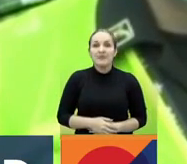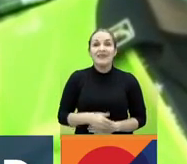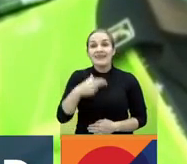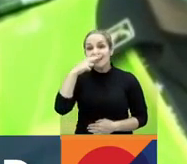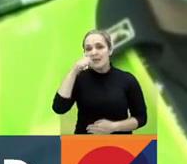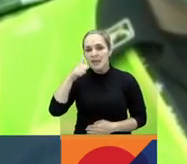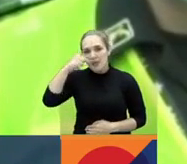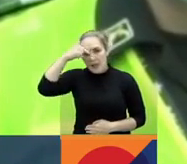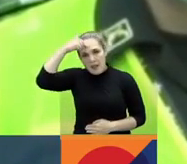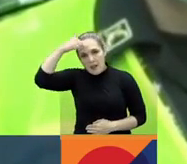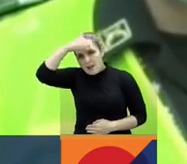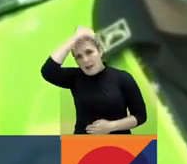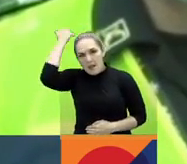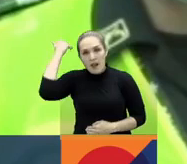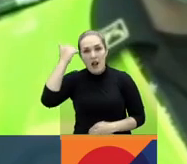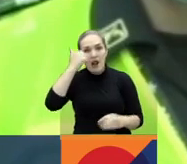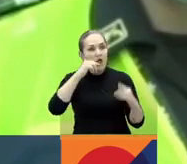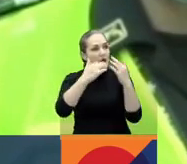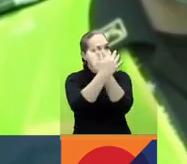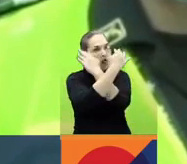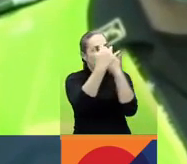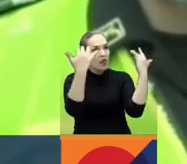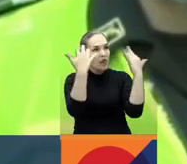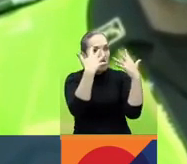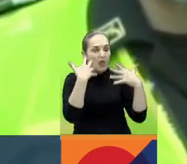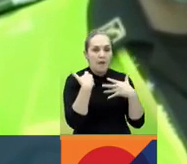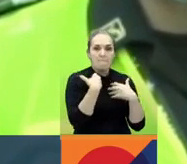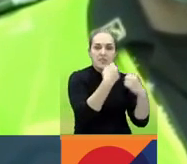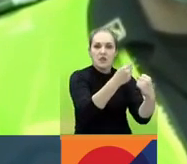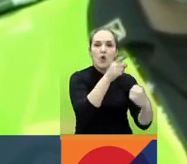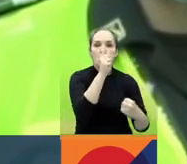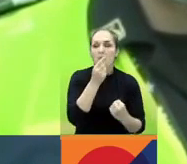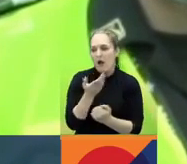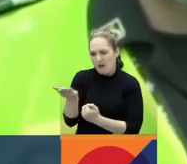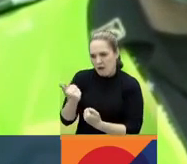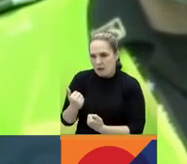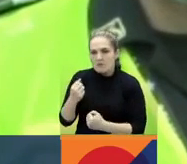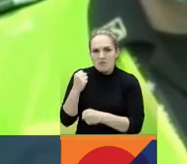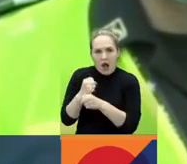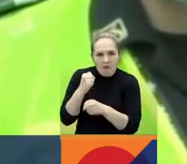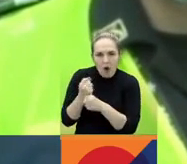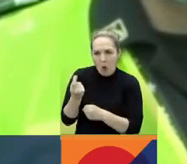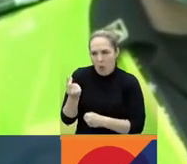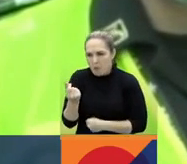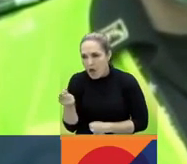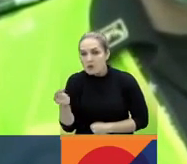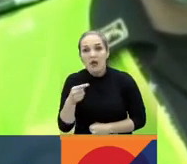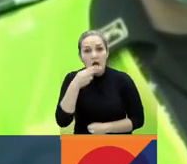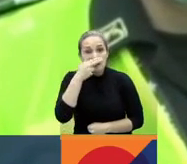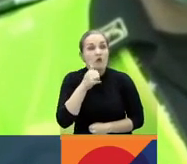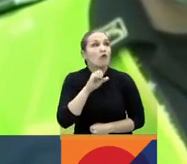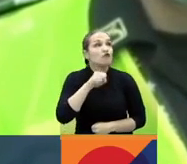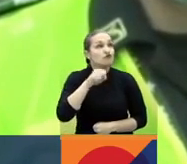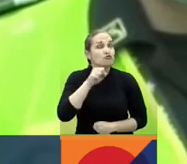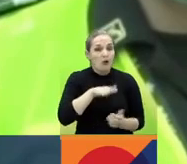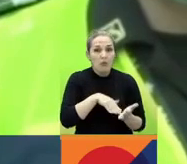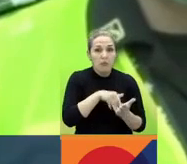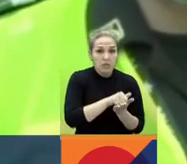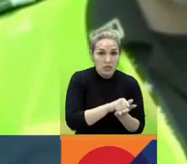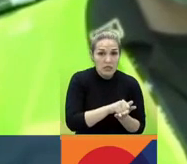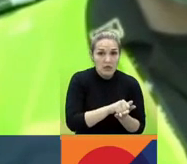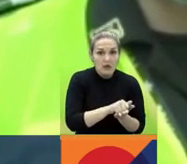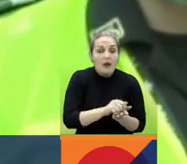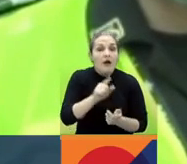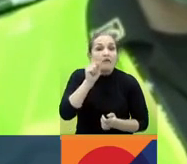registrado en redes sociales donde le ofrecían trabajo y dinero a esta menor, pero muy posiblemente iba a ser